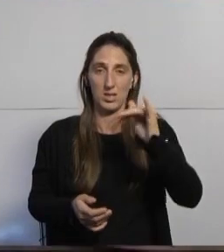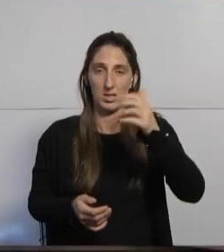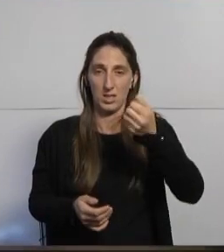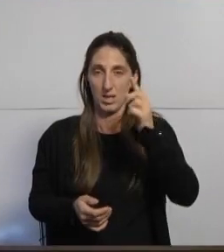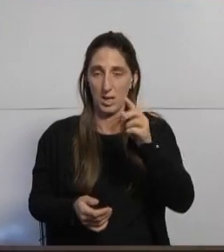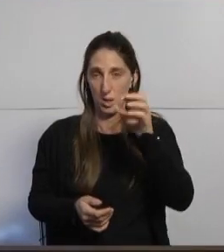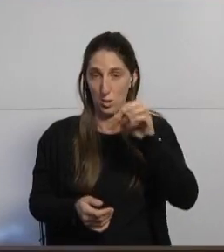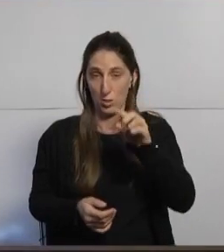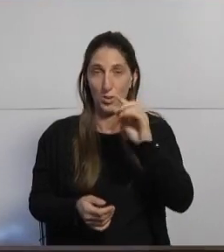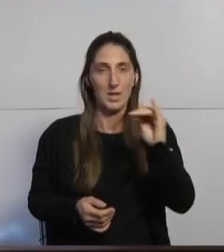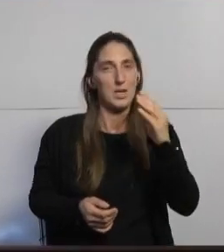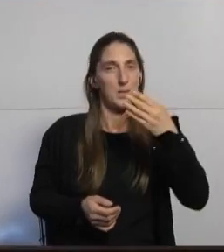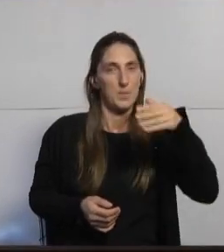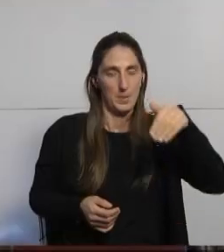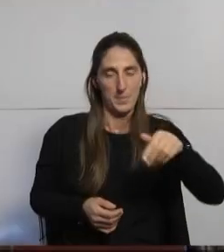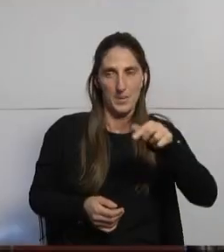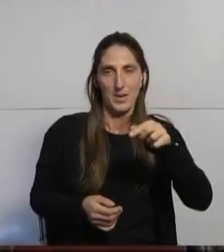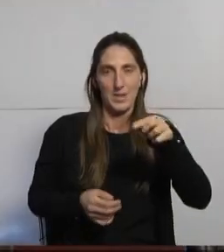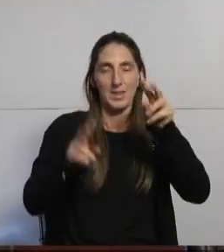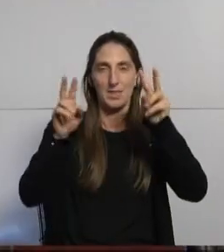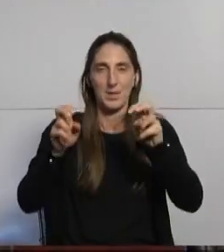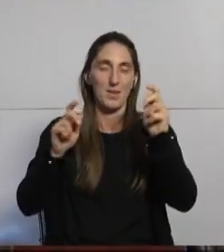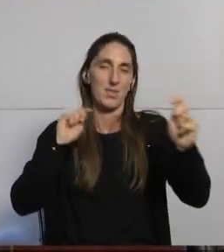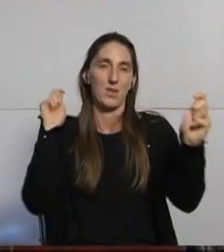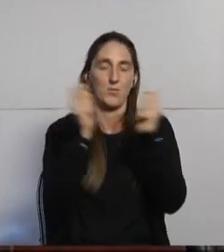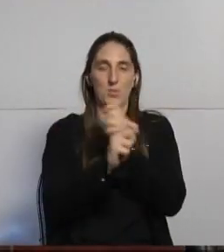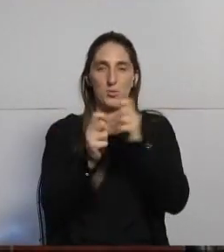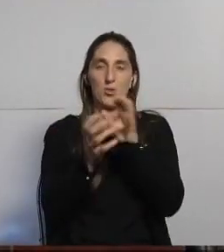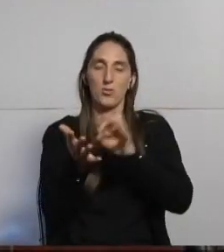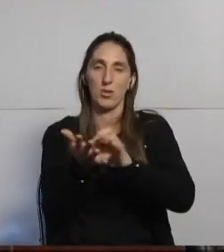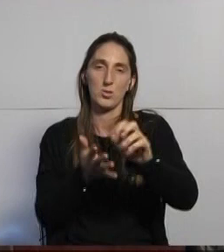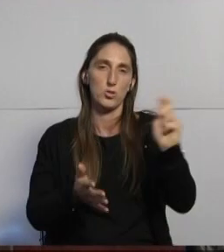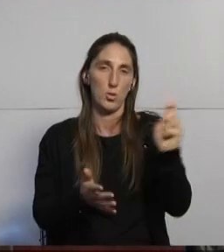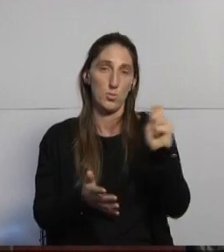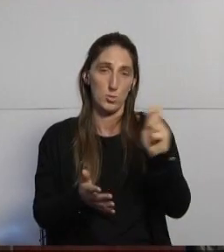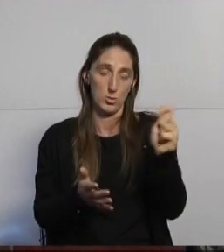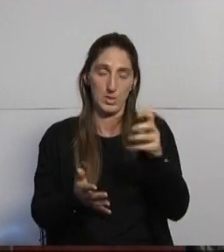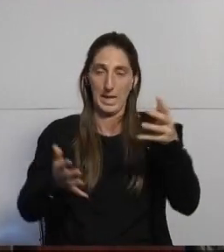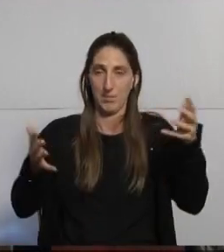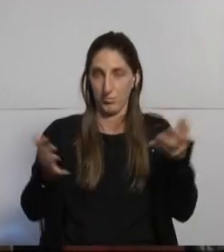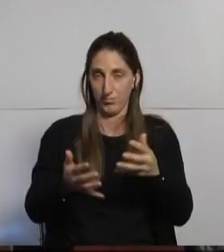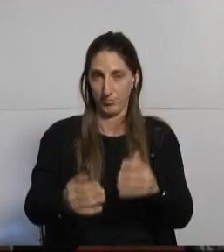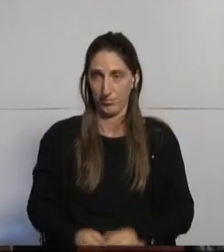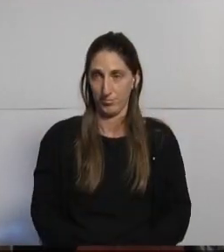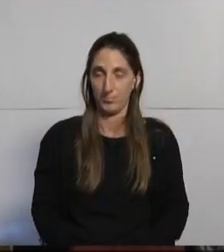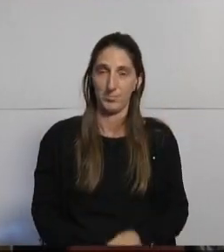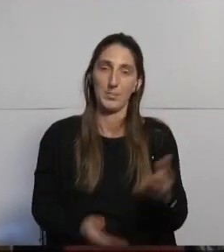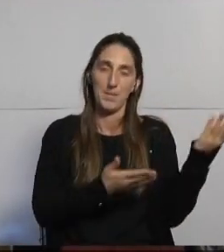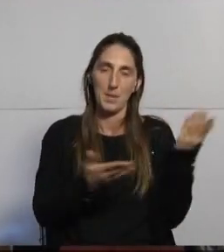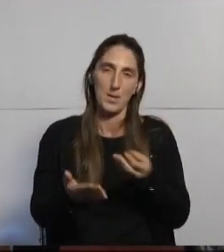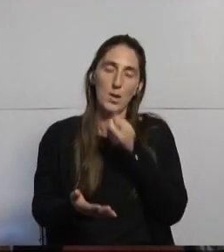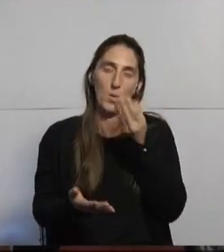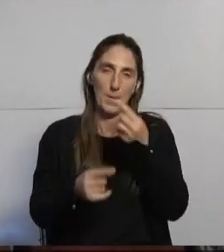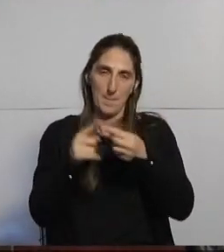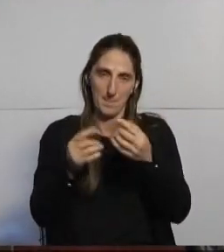IBM que va a abordar como tema transformación de los servicios públicos en la era cognitiva. Santiago, bienvenido, buen